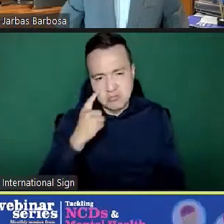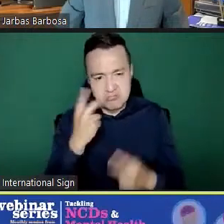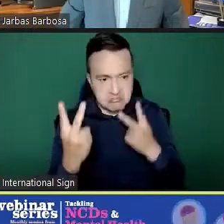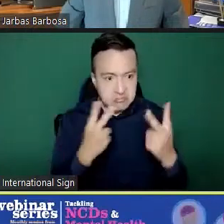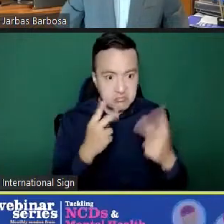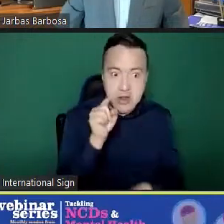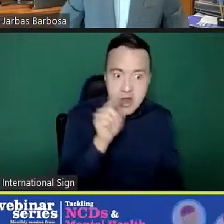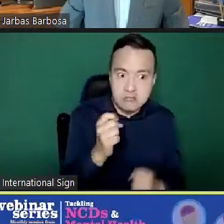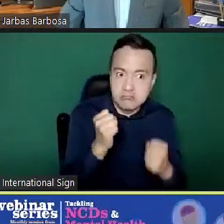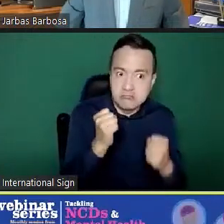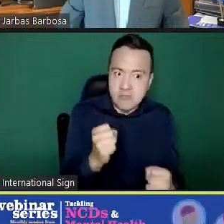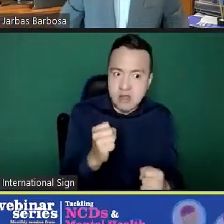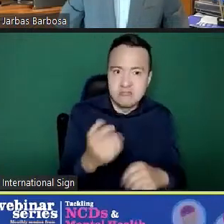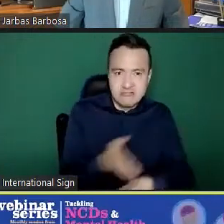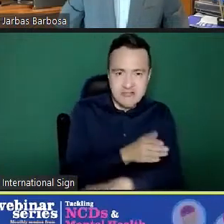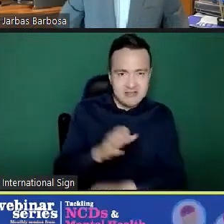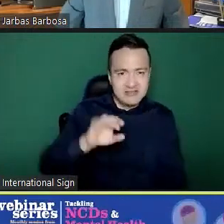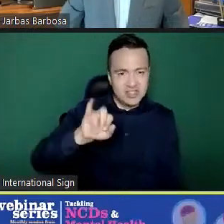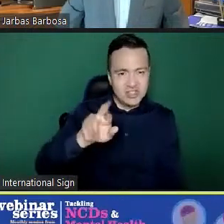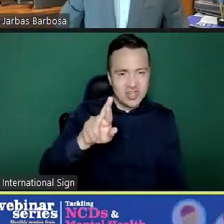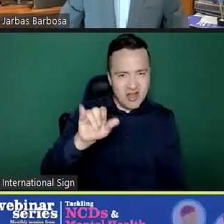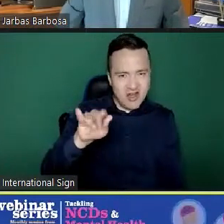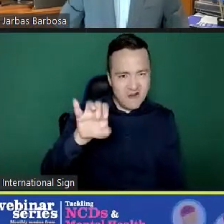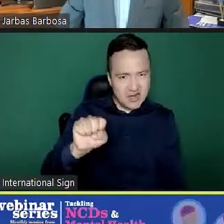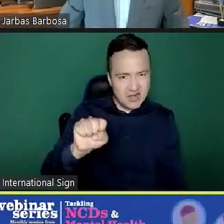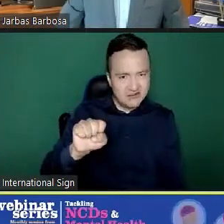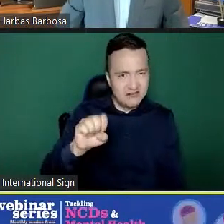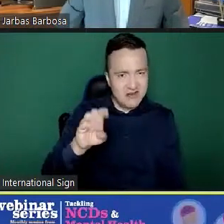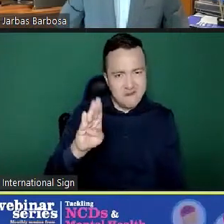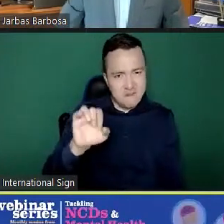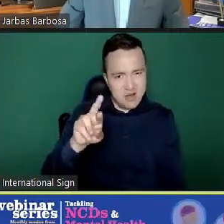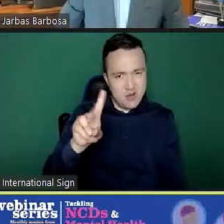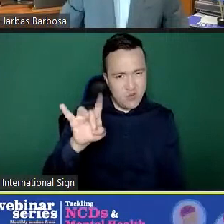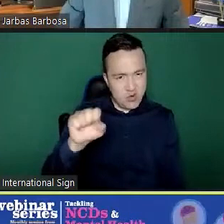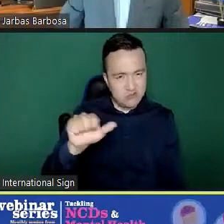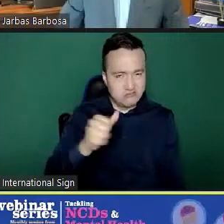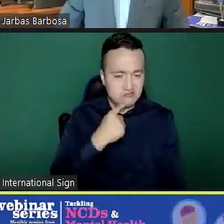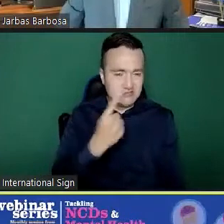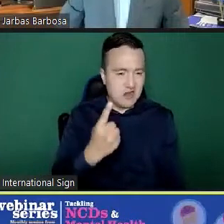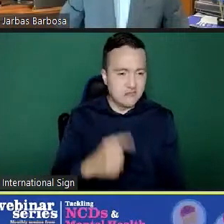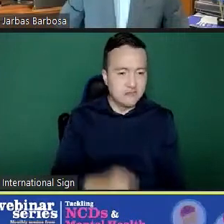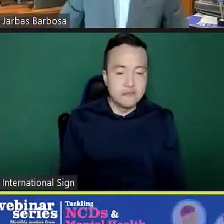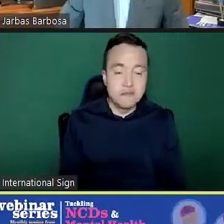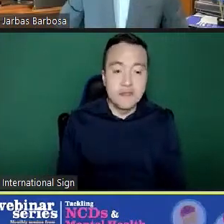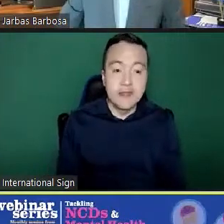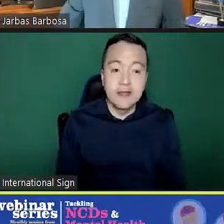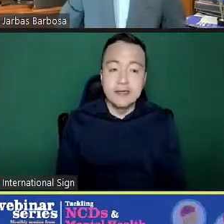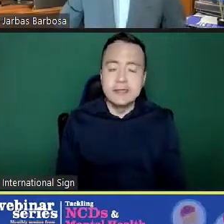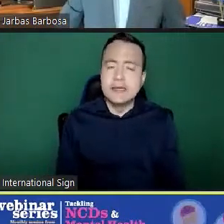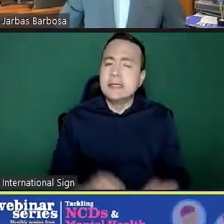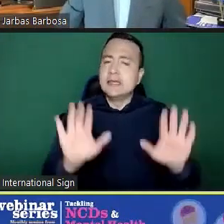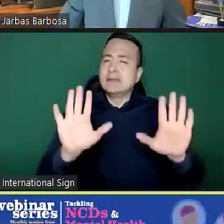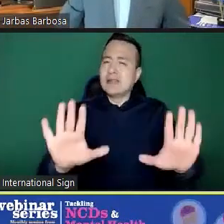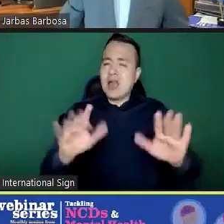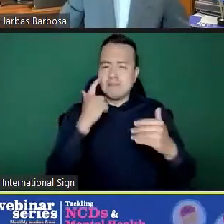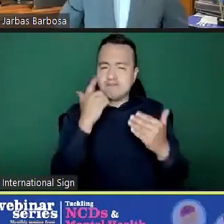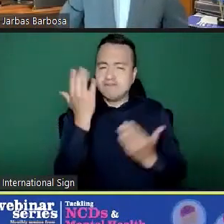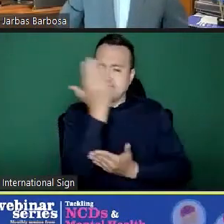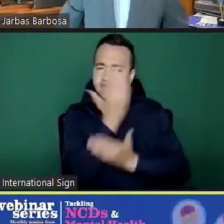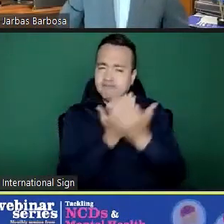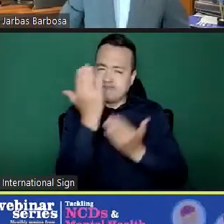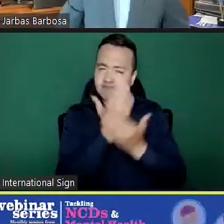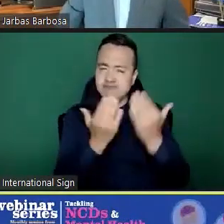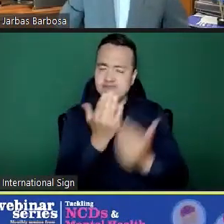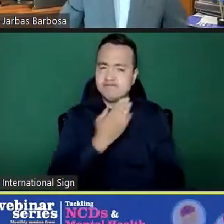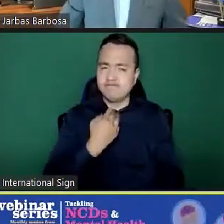como explicó el doctor Barbosa. Ahora, dadas las inquietudes que hemos tenido, otra